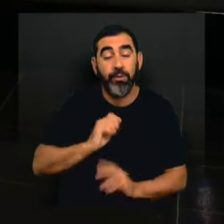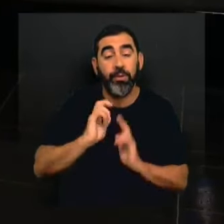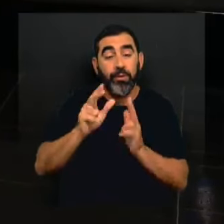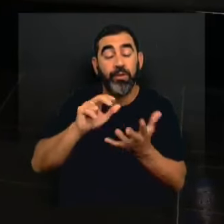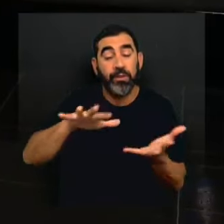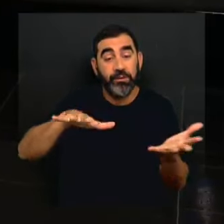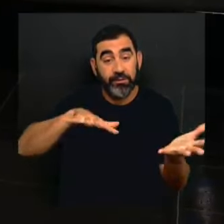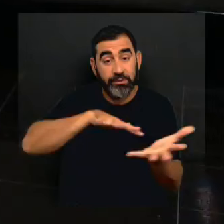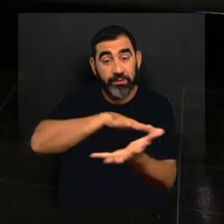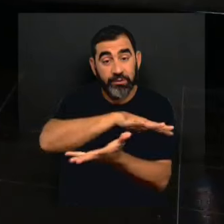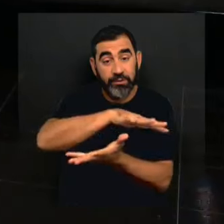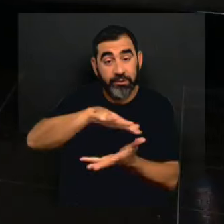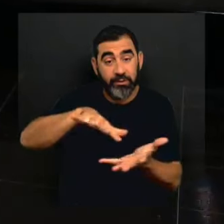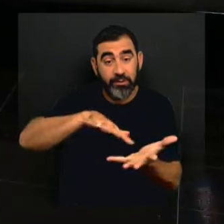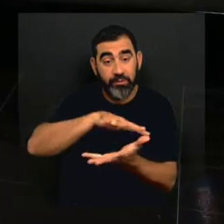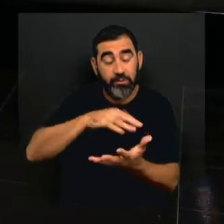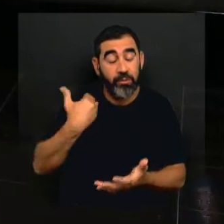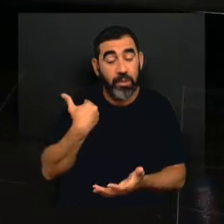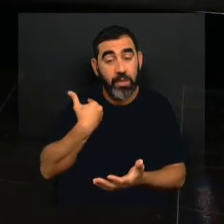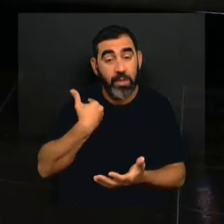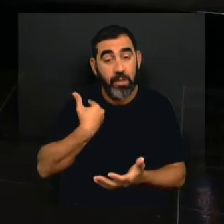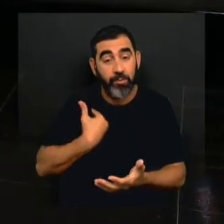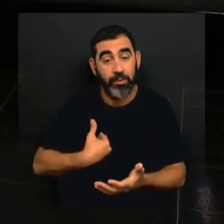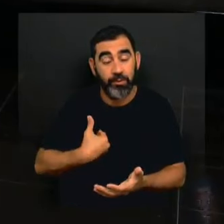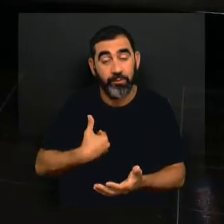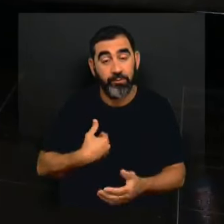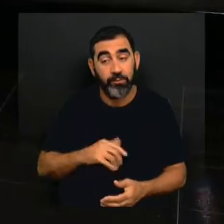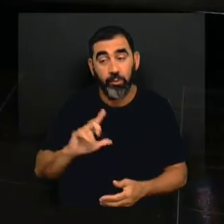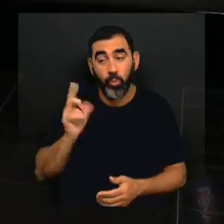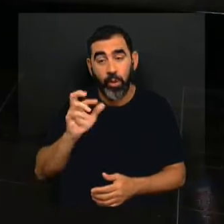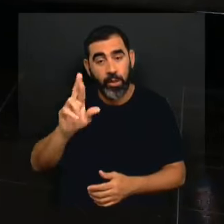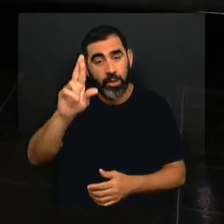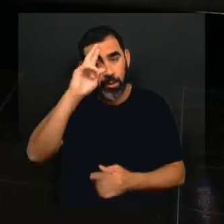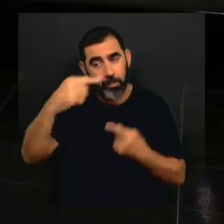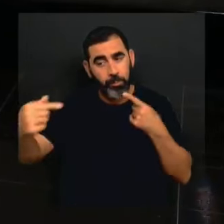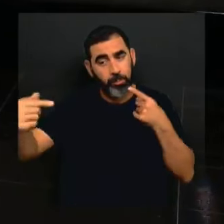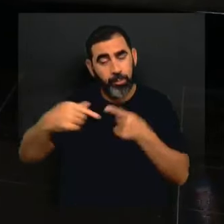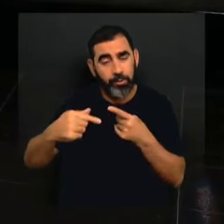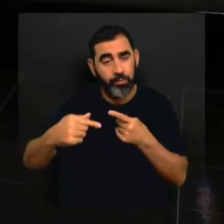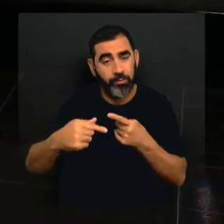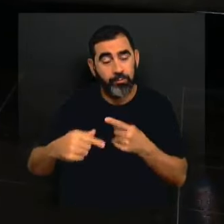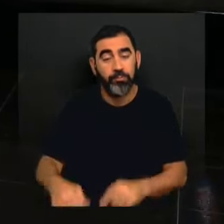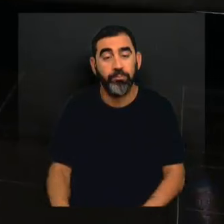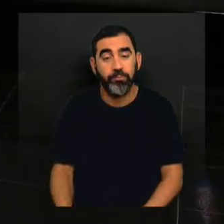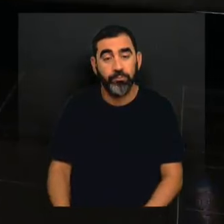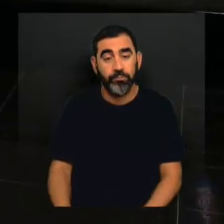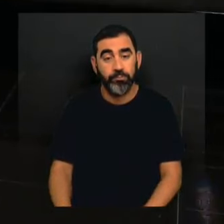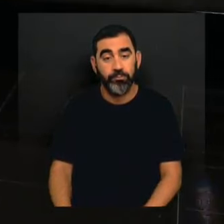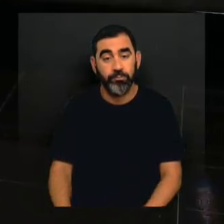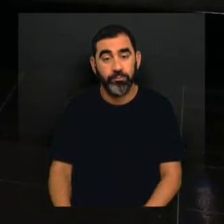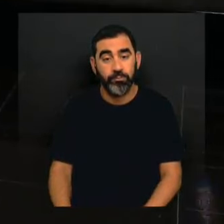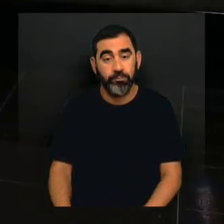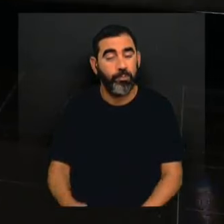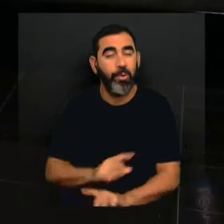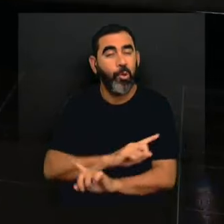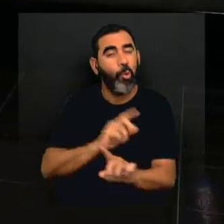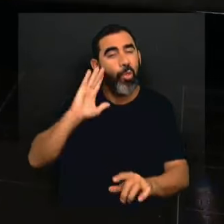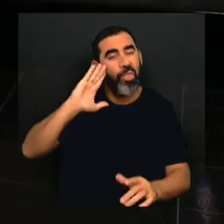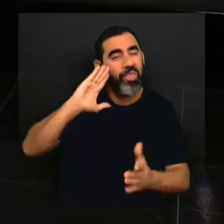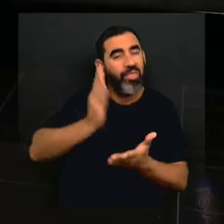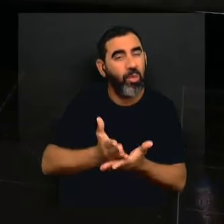situación en ese país es lamentable y que no hay respeto por la oposición por lo que pero lo que no puede llamarse dictadura